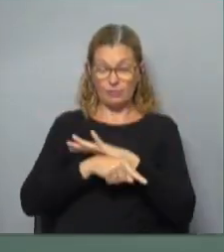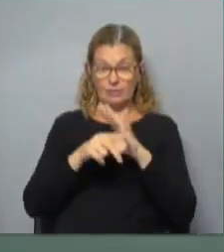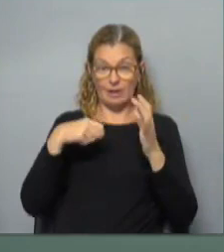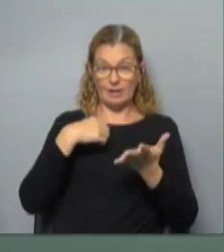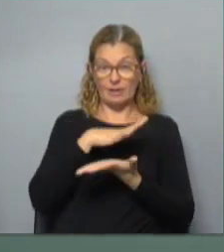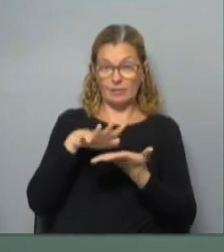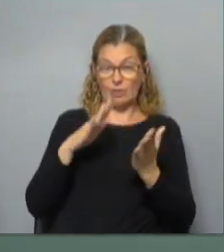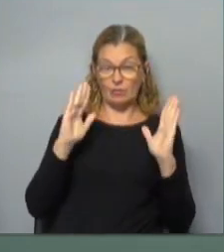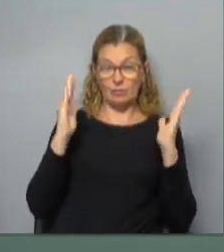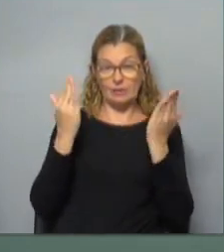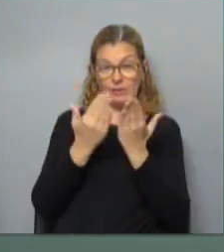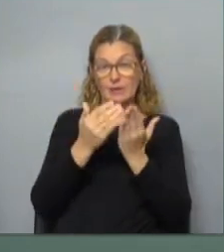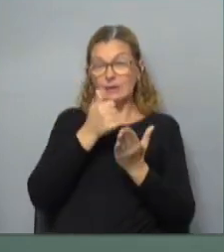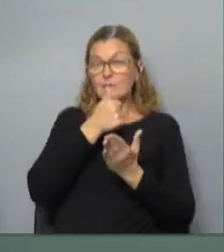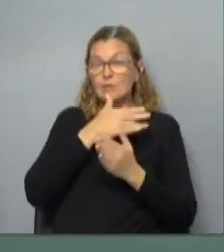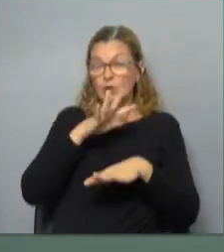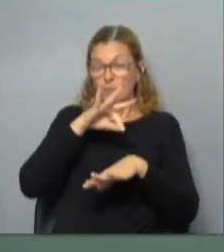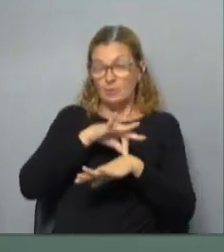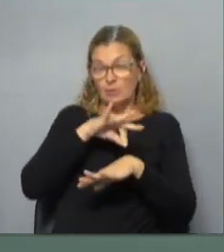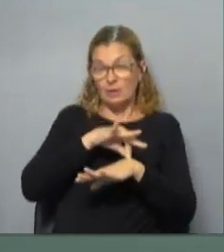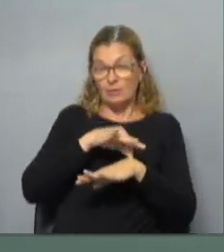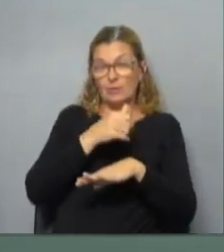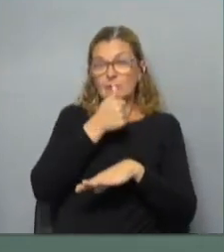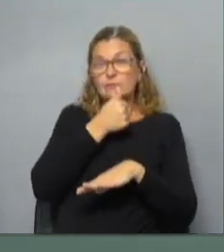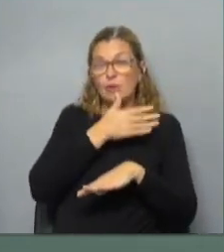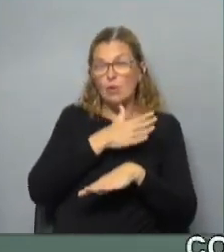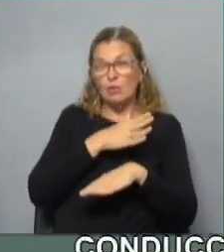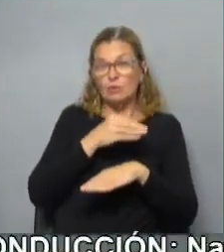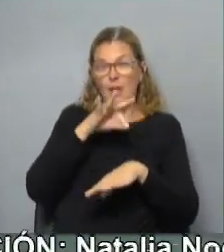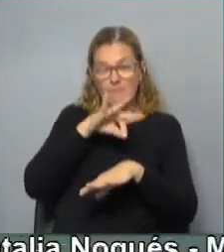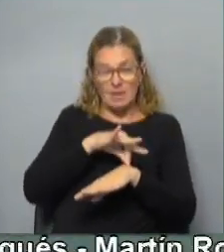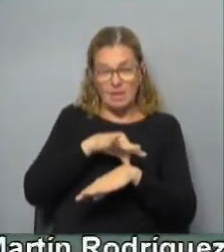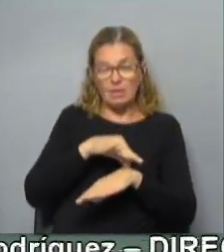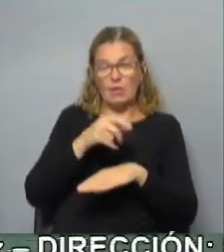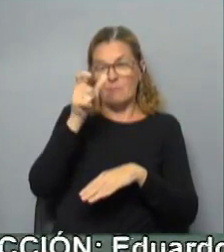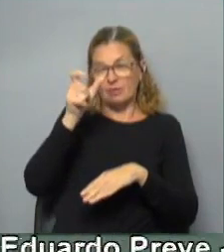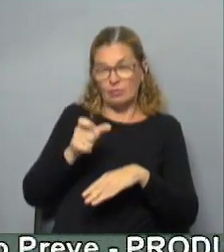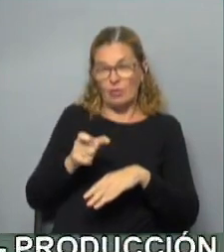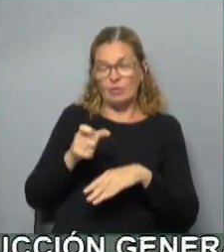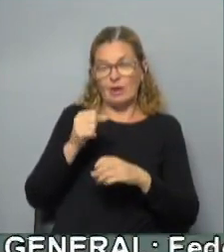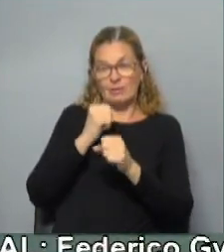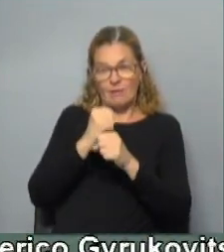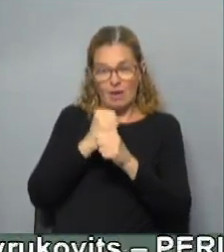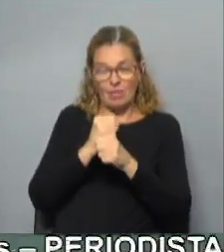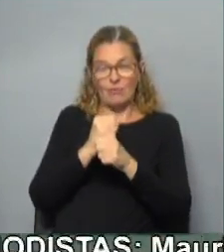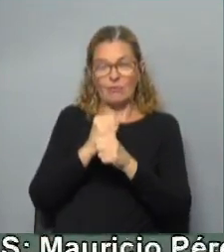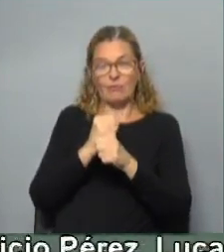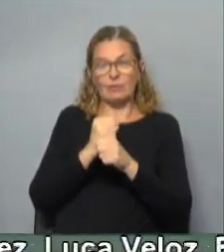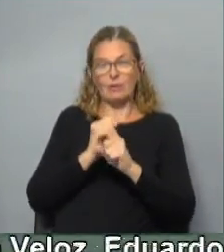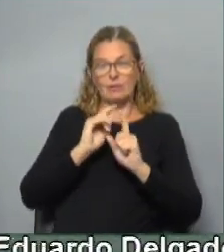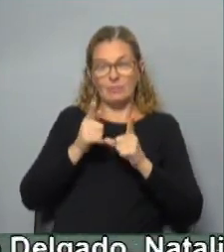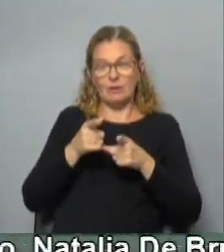situación de cierre de esta histórica mutualista con historias historias de médicos de usuarios de funcionarios con